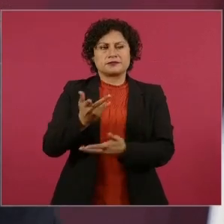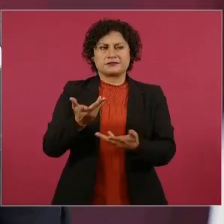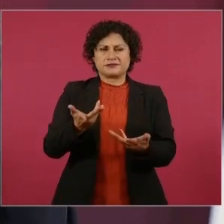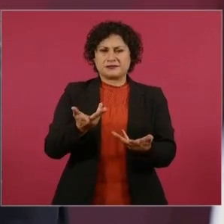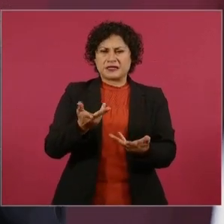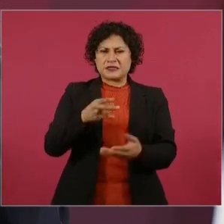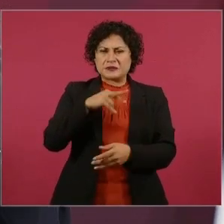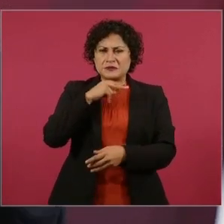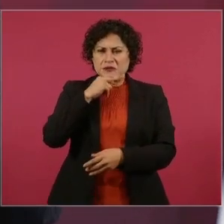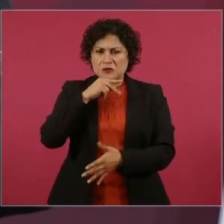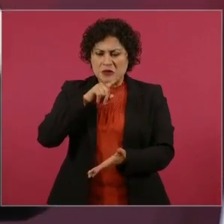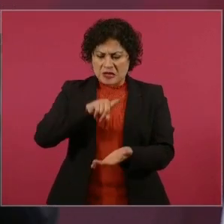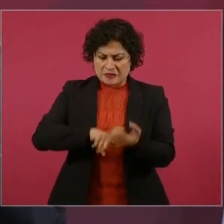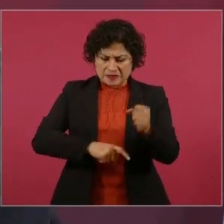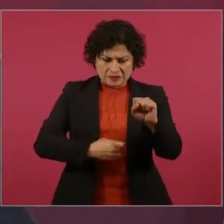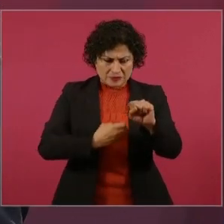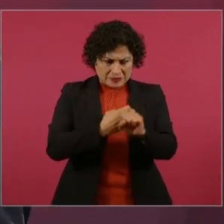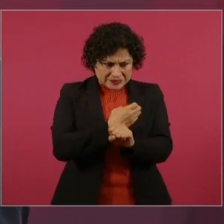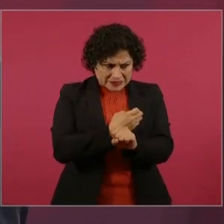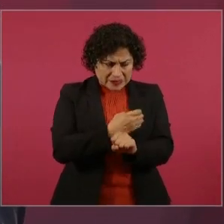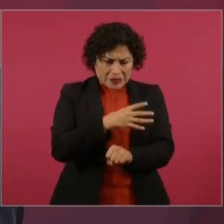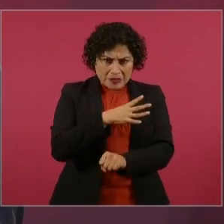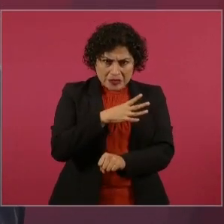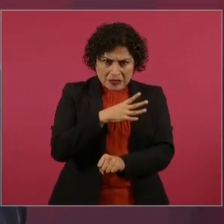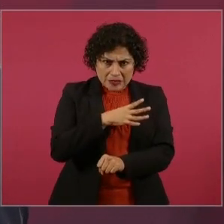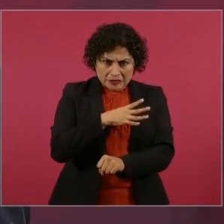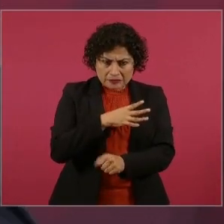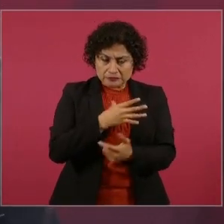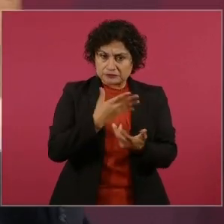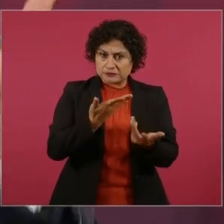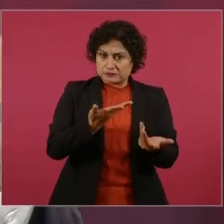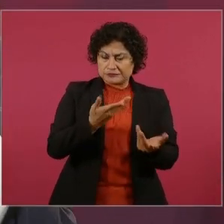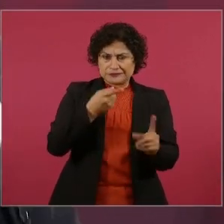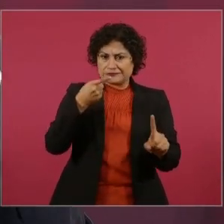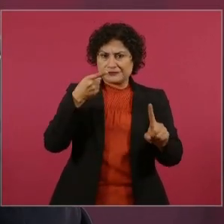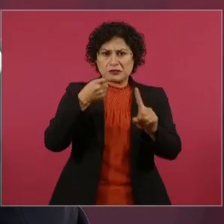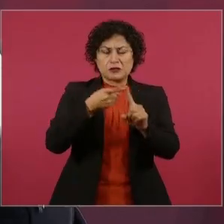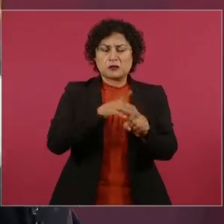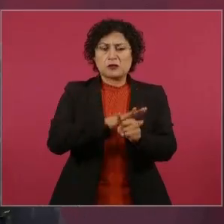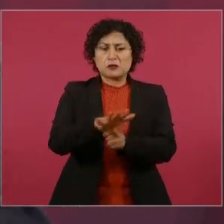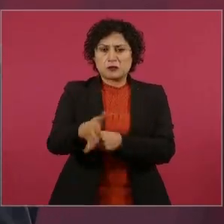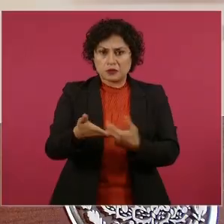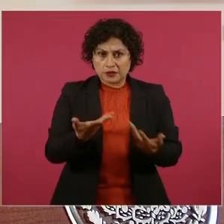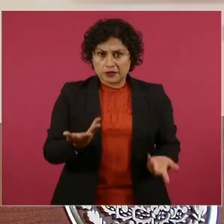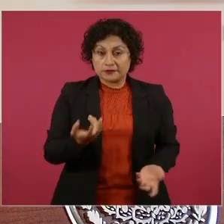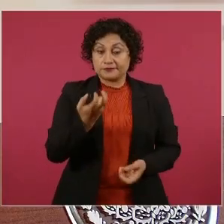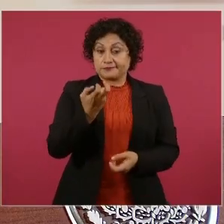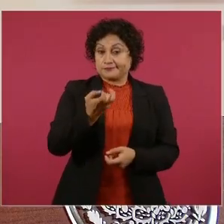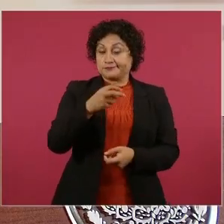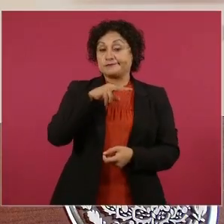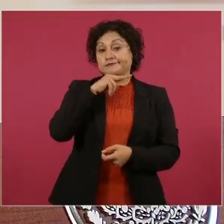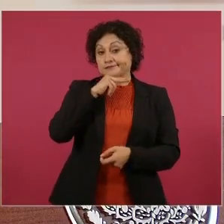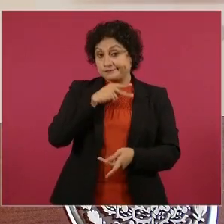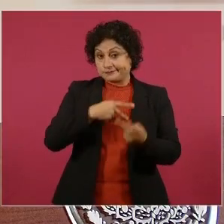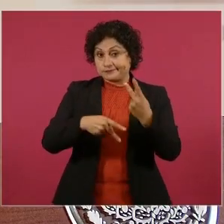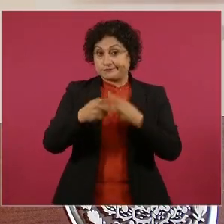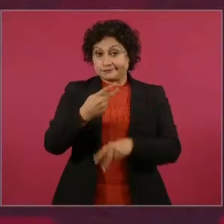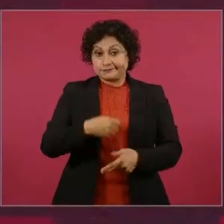qué se iba a utilizar ese armamento esos